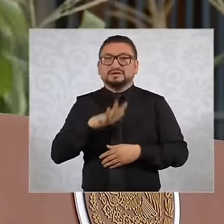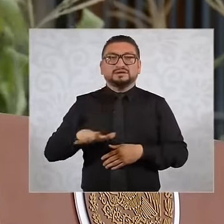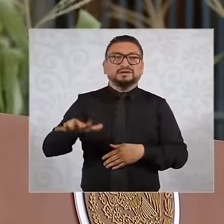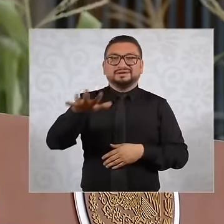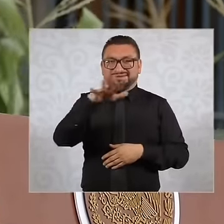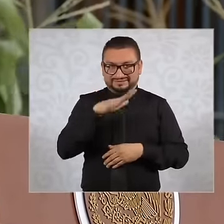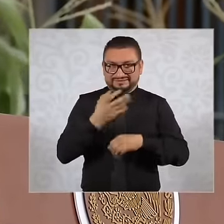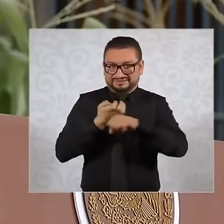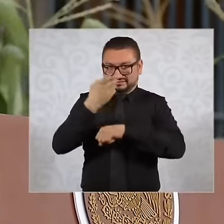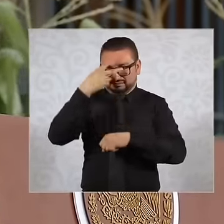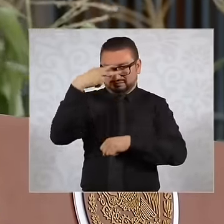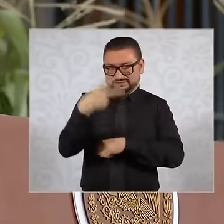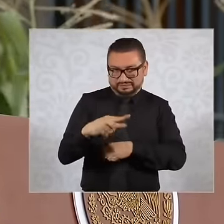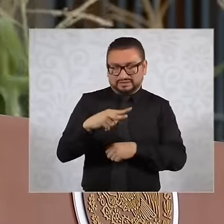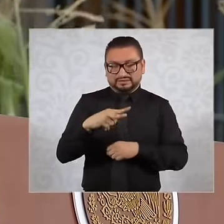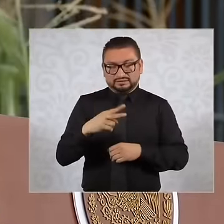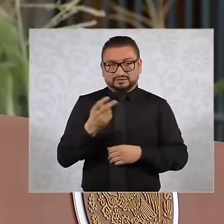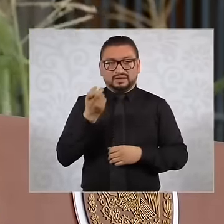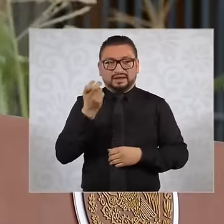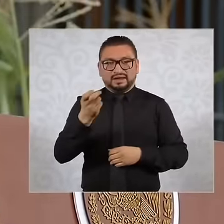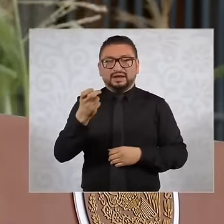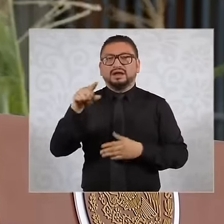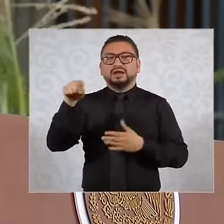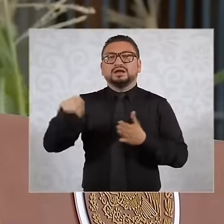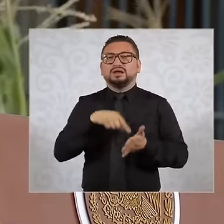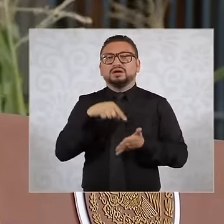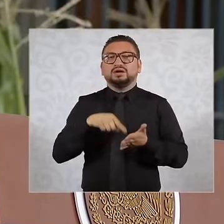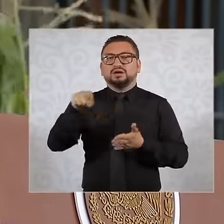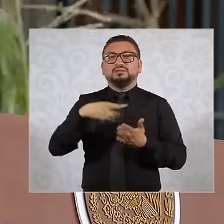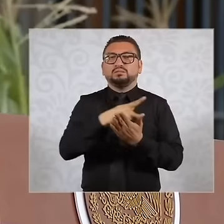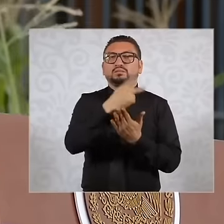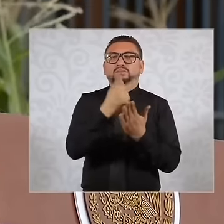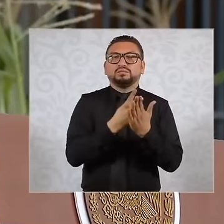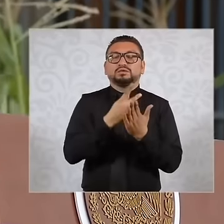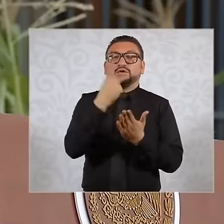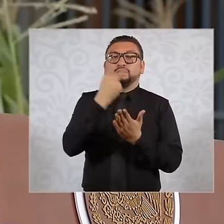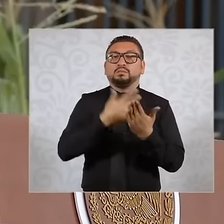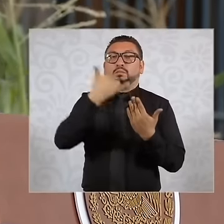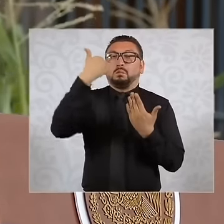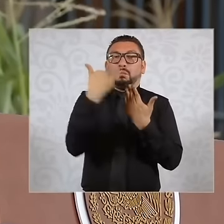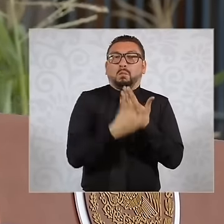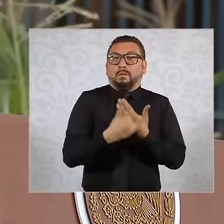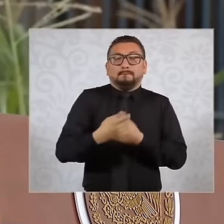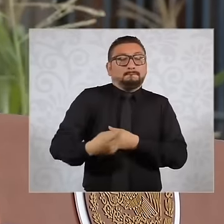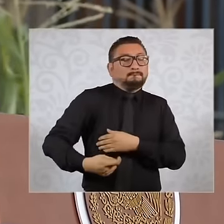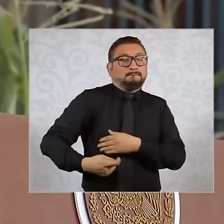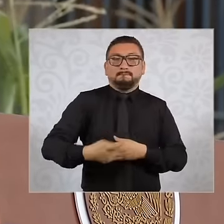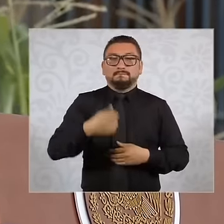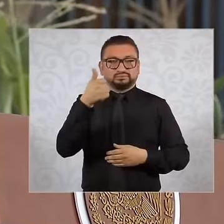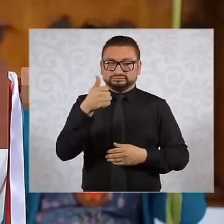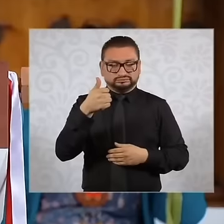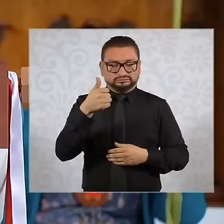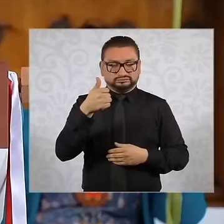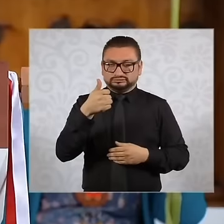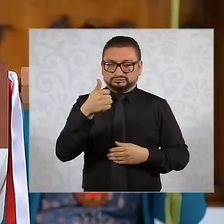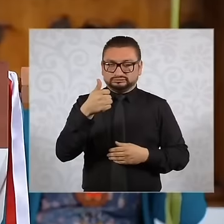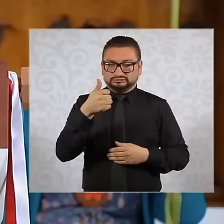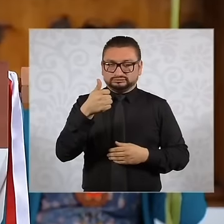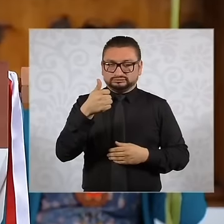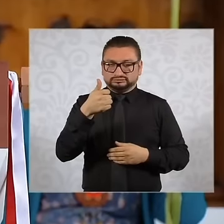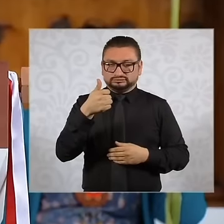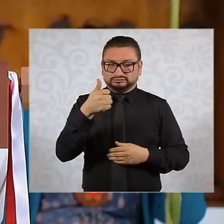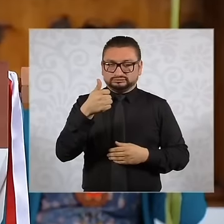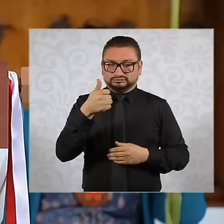oriente del Estado de México se llevará a cabo un proyecto sin precedentes. Les voy a decir por